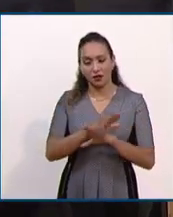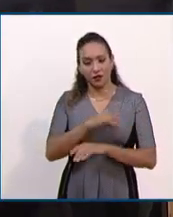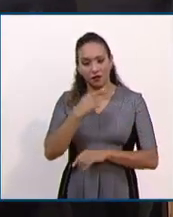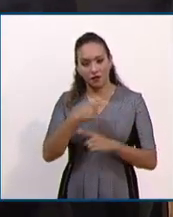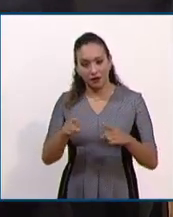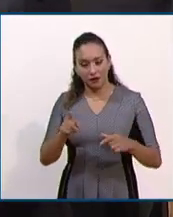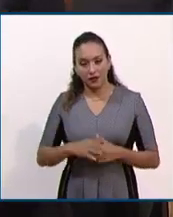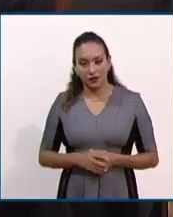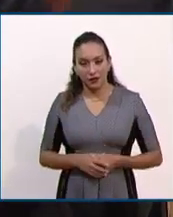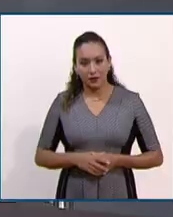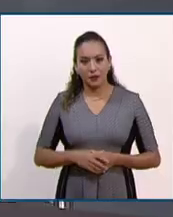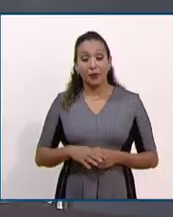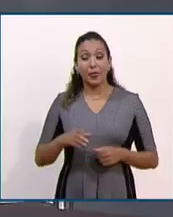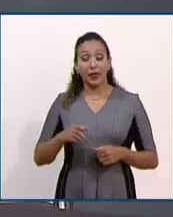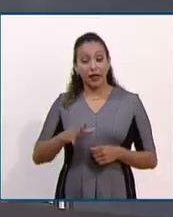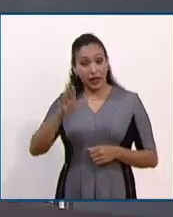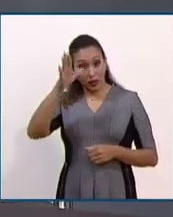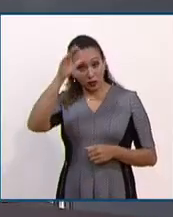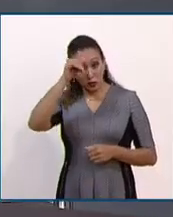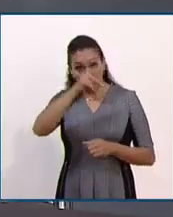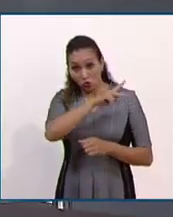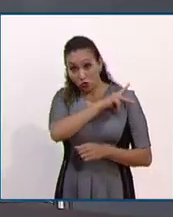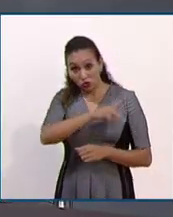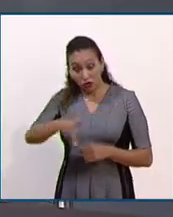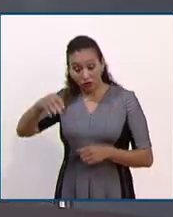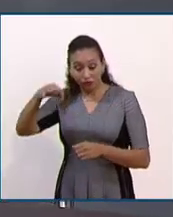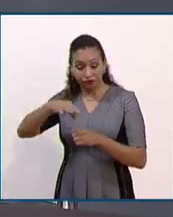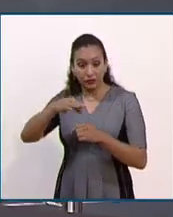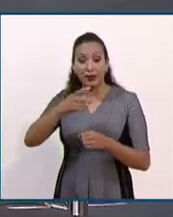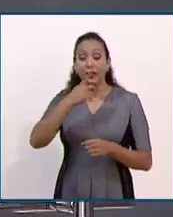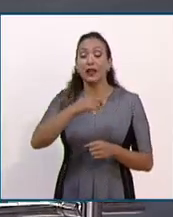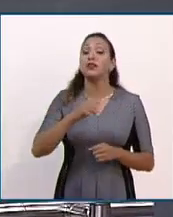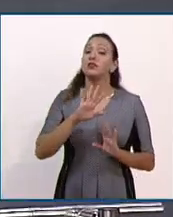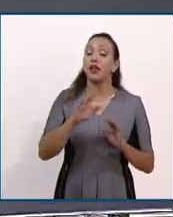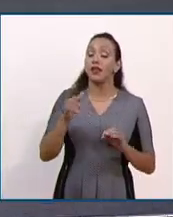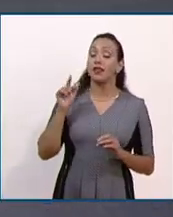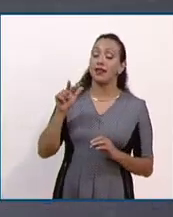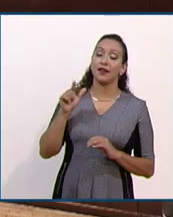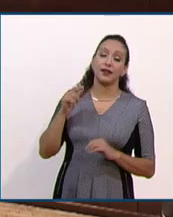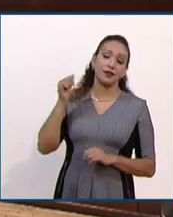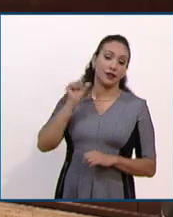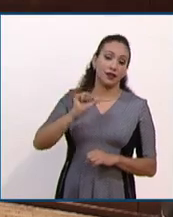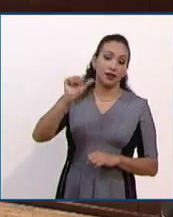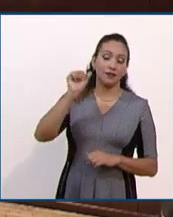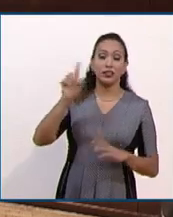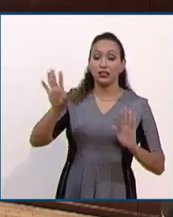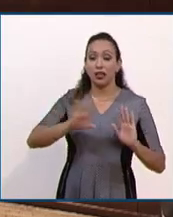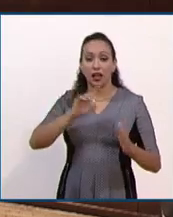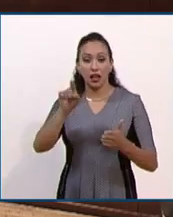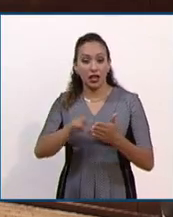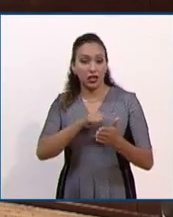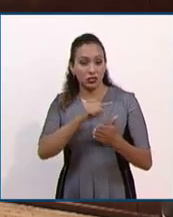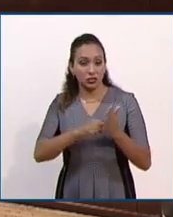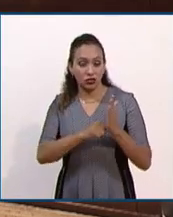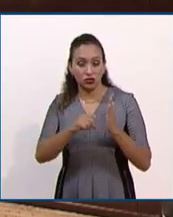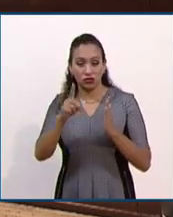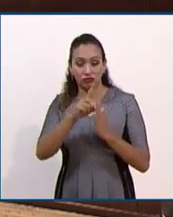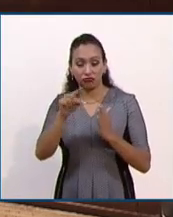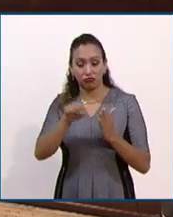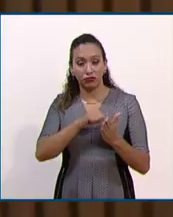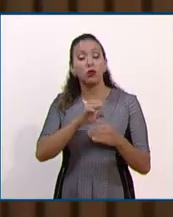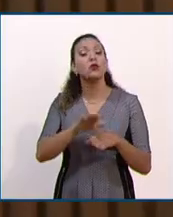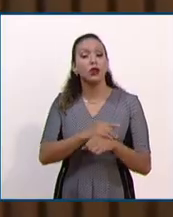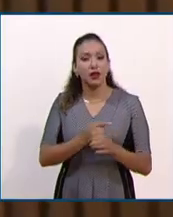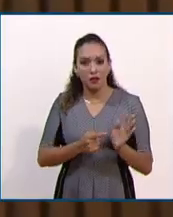Por unanimidad, las y los magistrados establecieron que ya el pasado 17 de abril habían cancelado el registro después de que se demostró